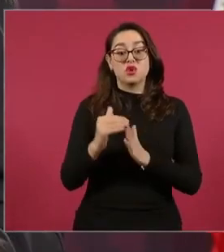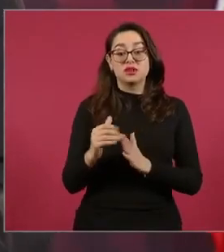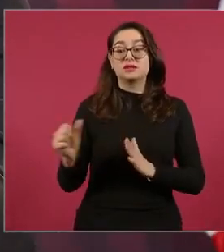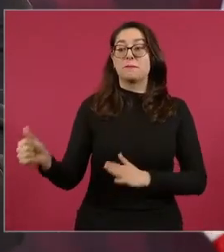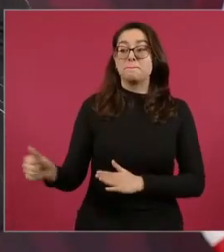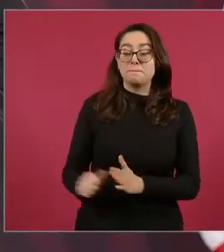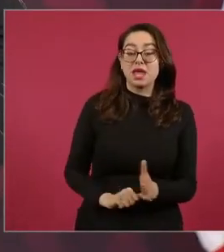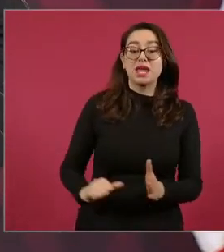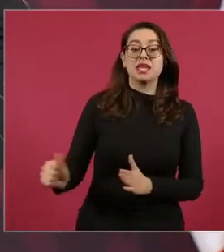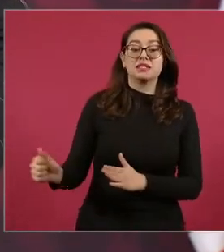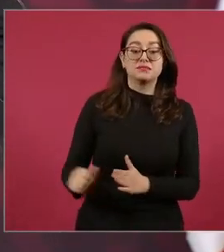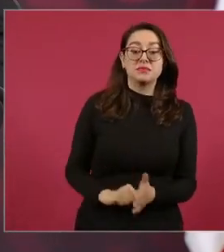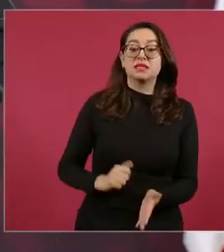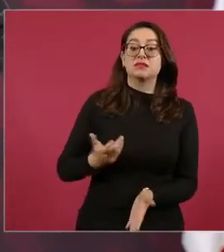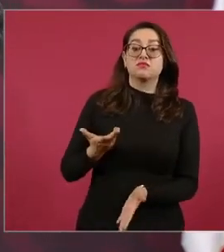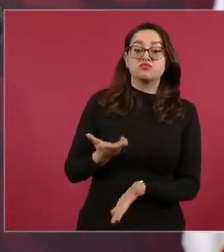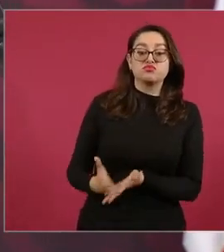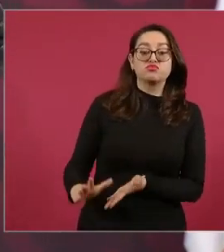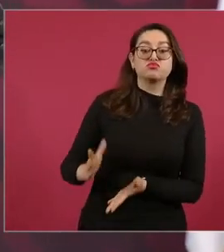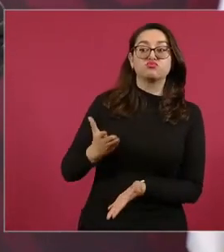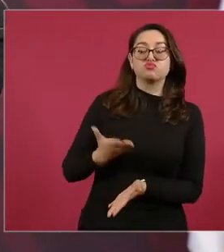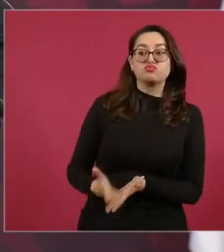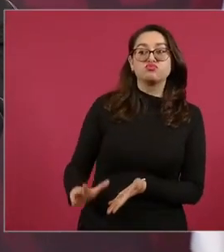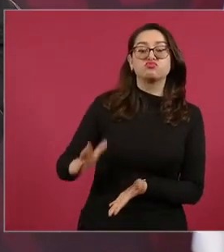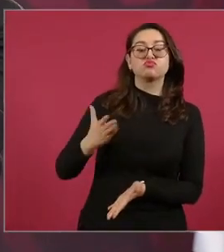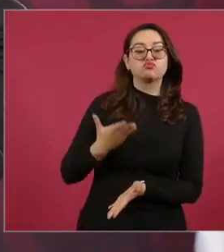¿Por qué aumenta tanto?